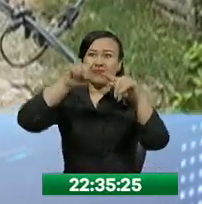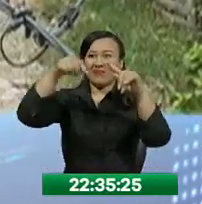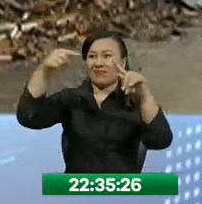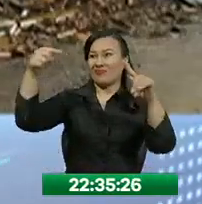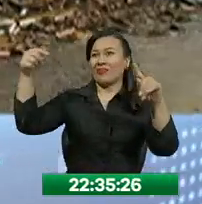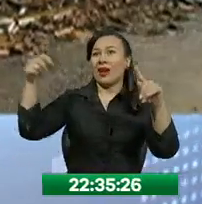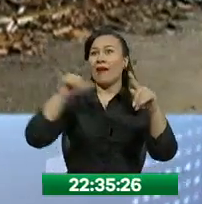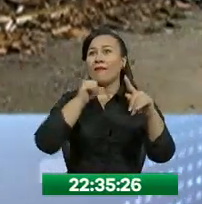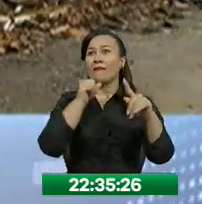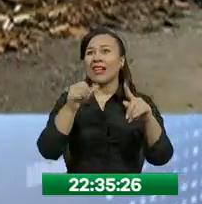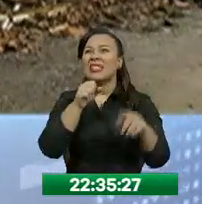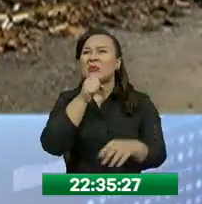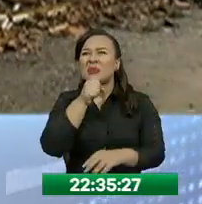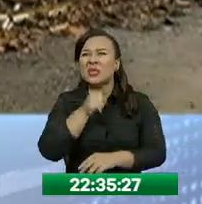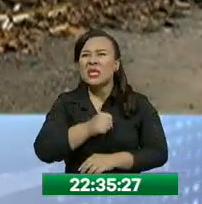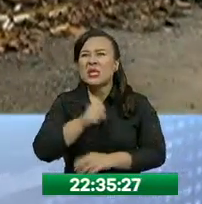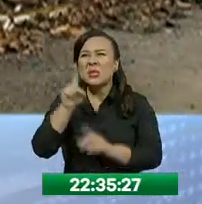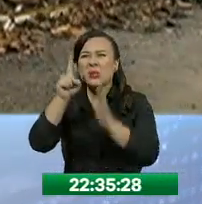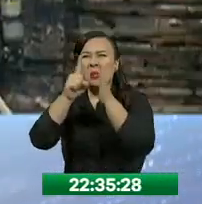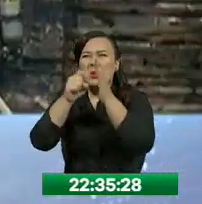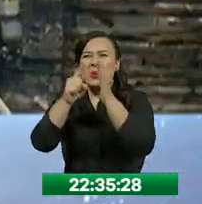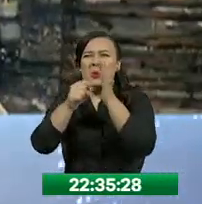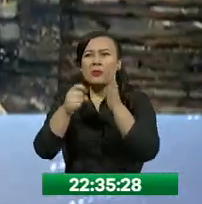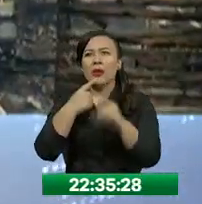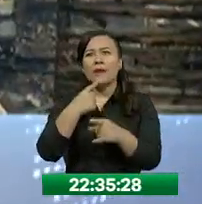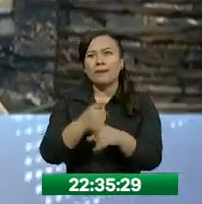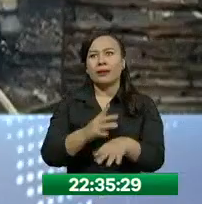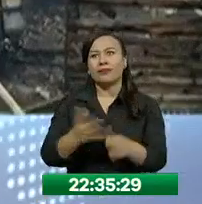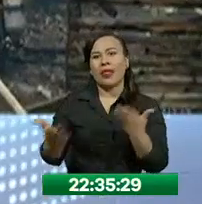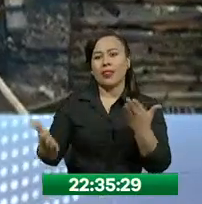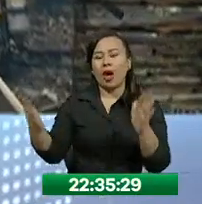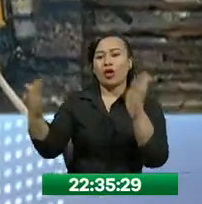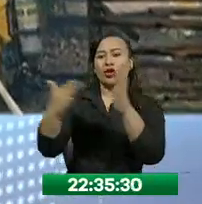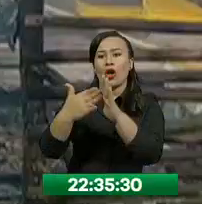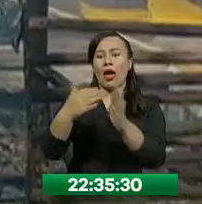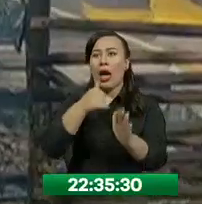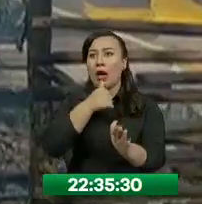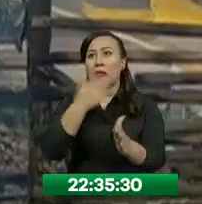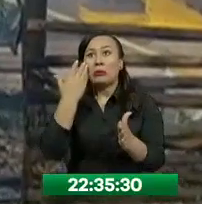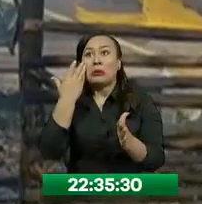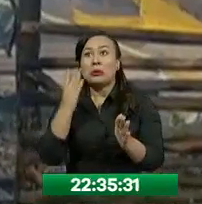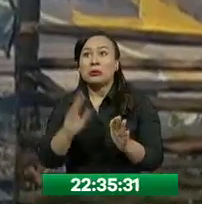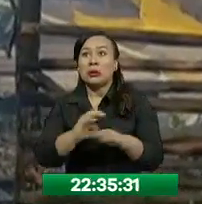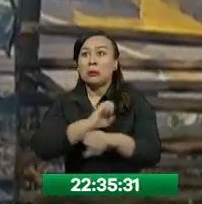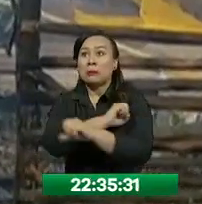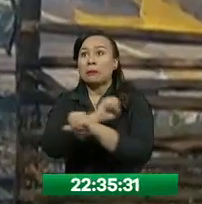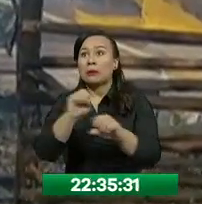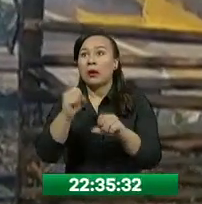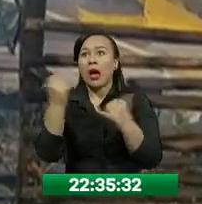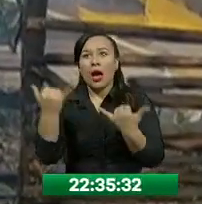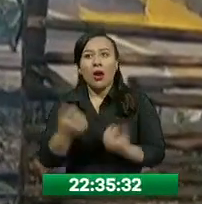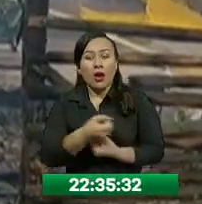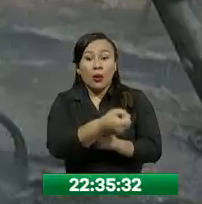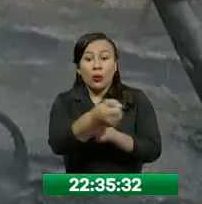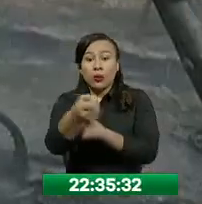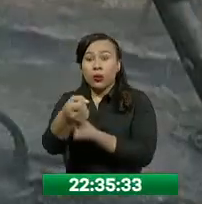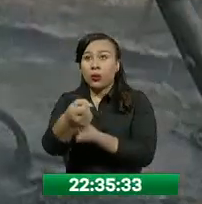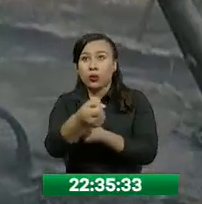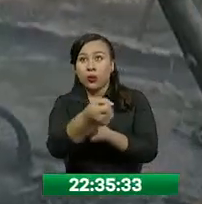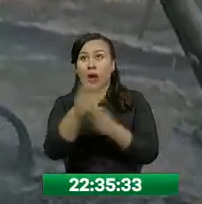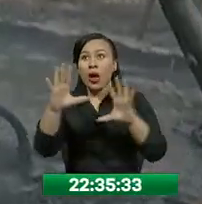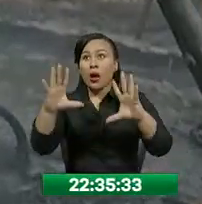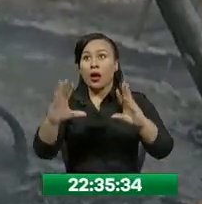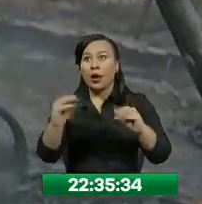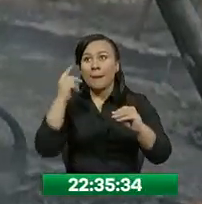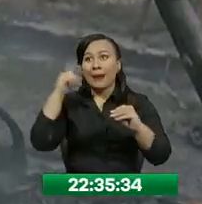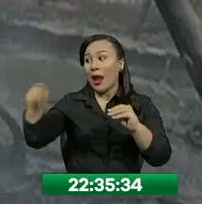el cable ya viejo, dañado. ¿Se haya topado con algo? No sé. El trabajo del cuerpo de bomberos evitó que las llamas se